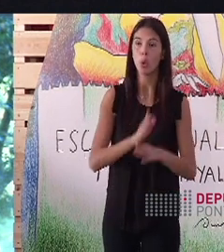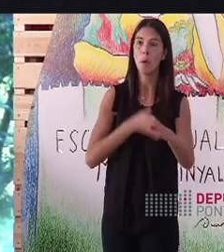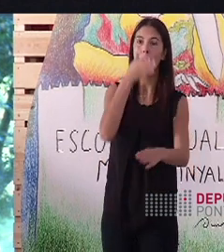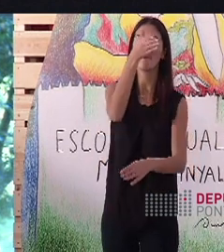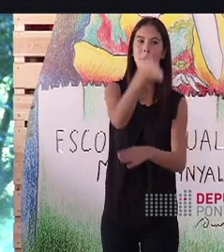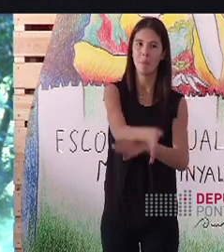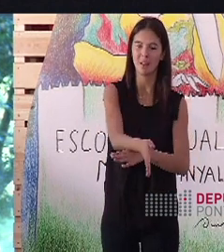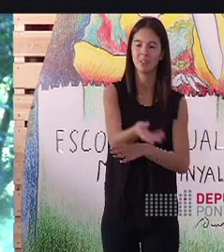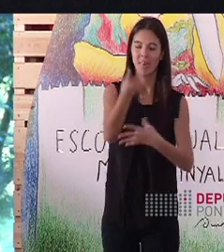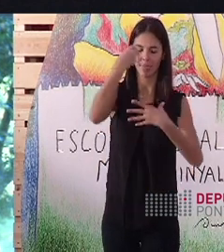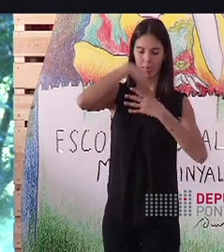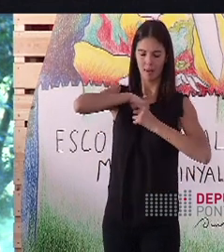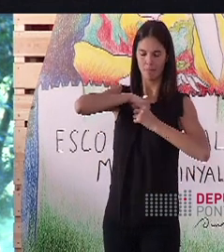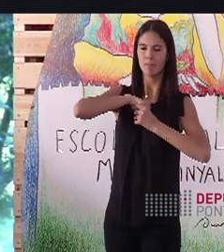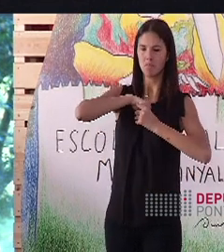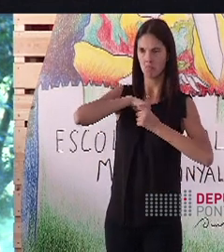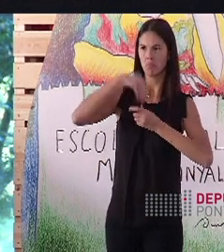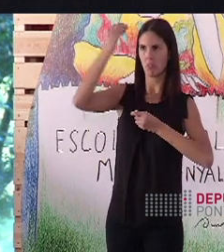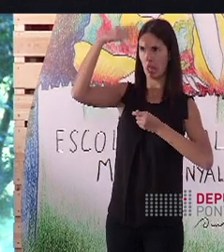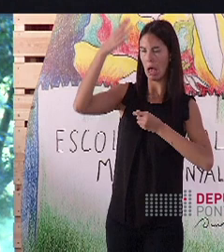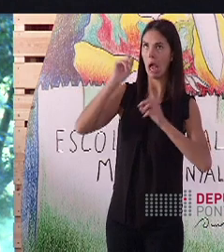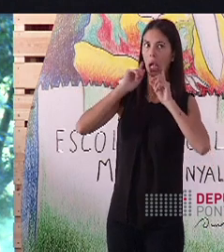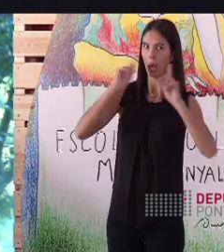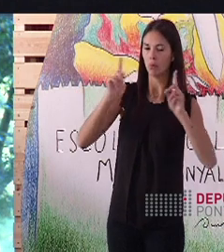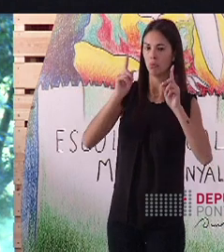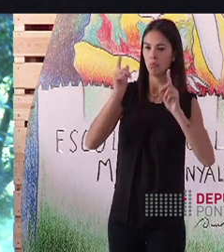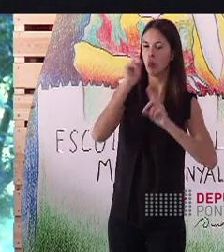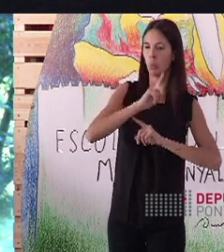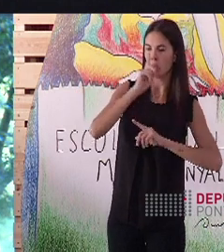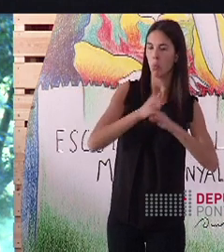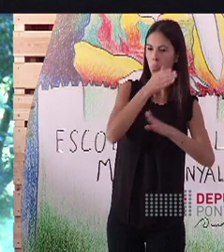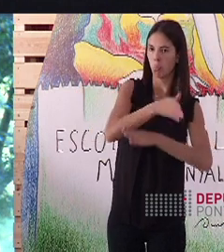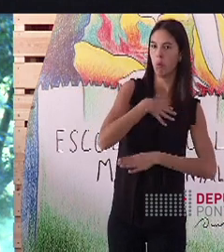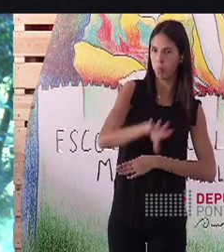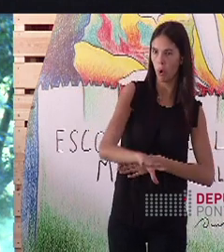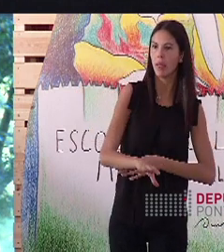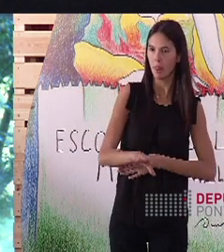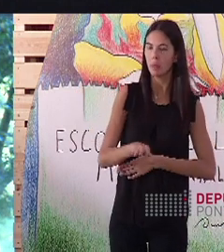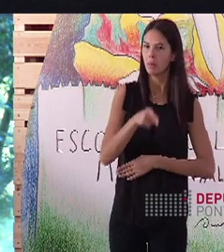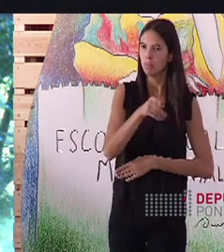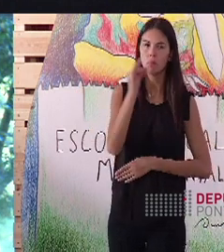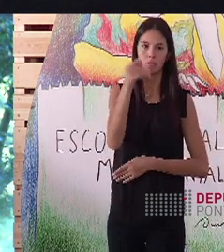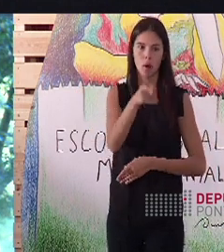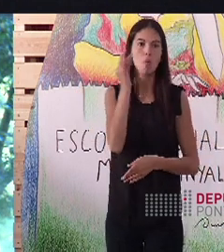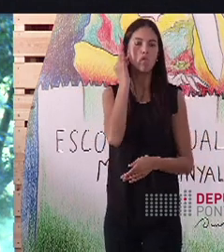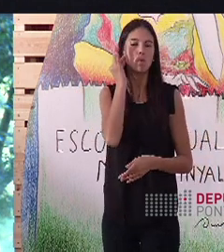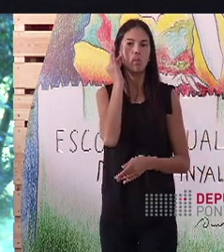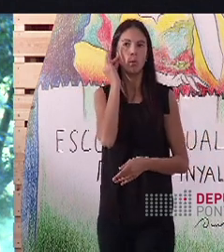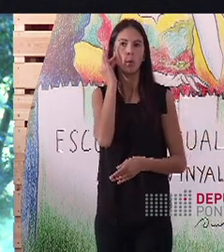están interiorizando la idea de que si pueden acudir a la prostitución, si hay mujeres que